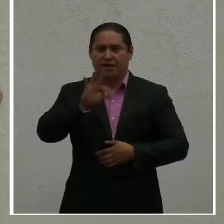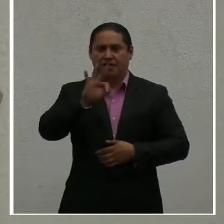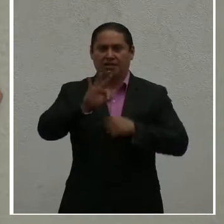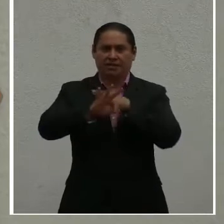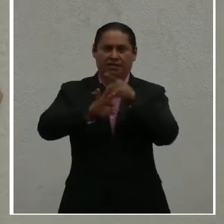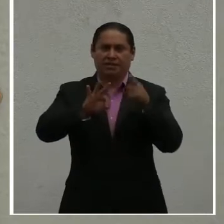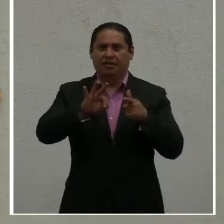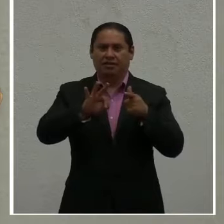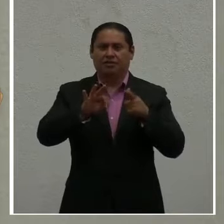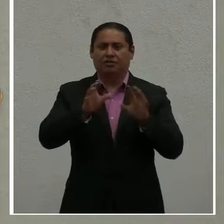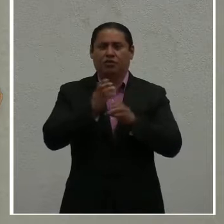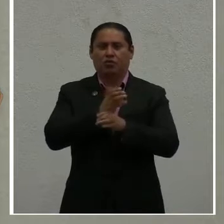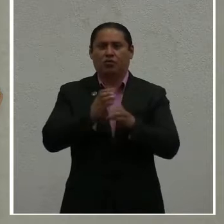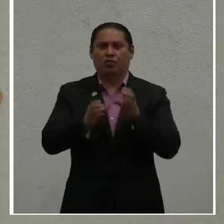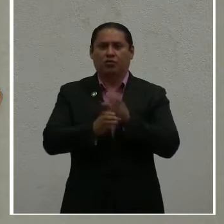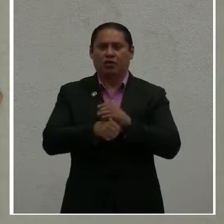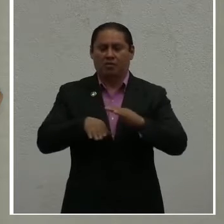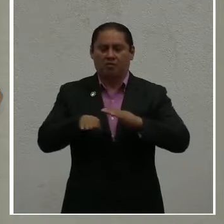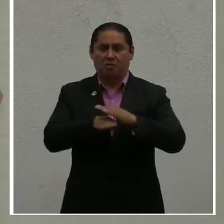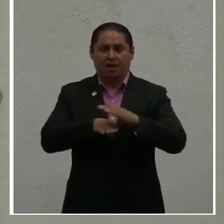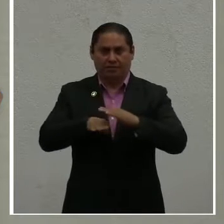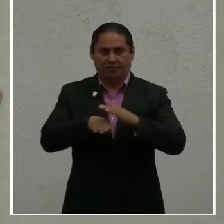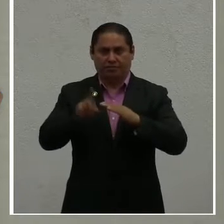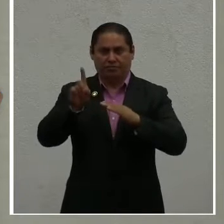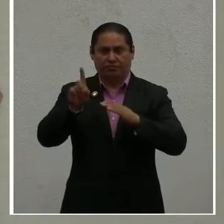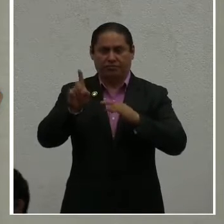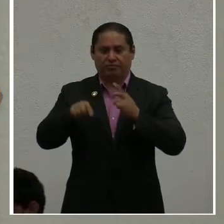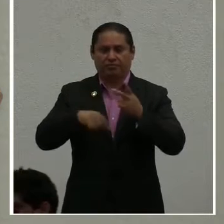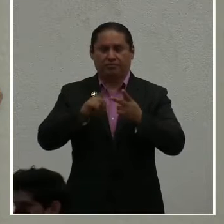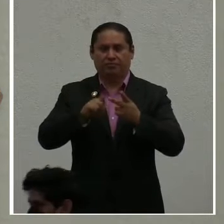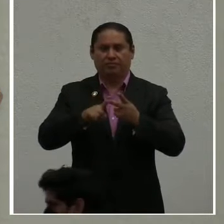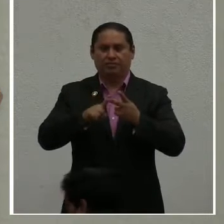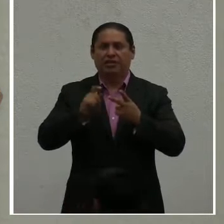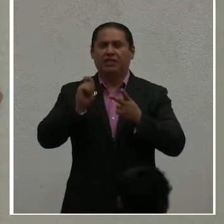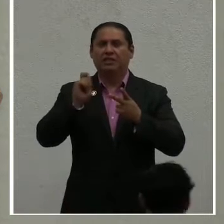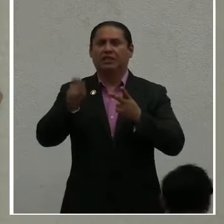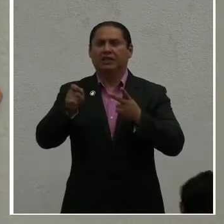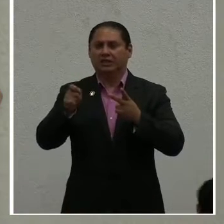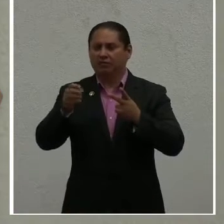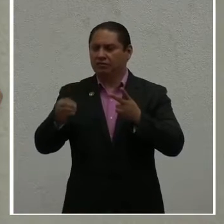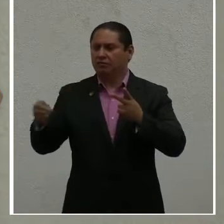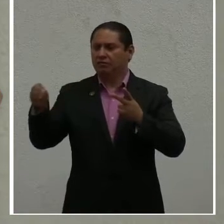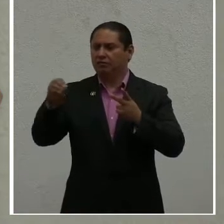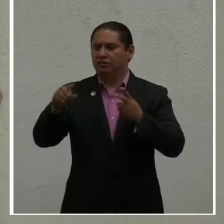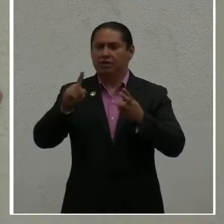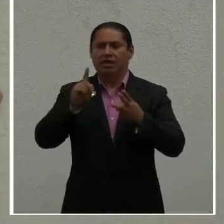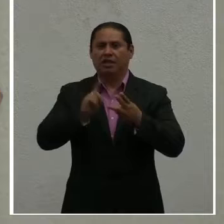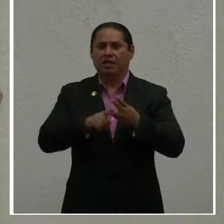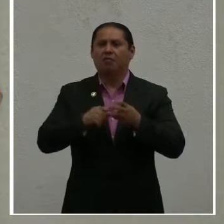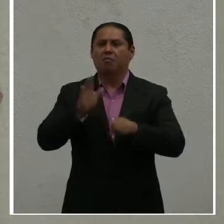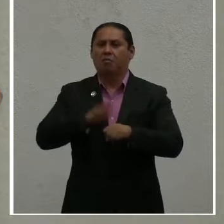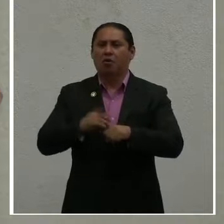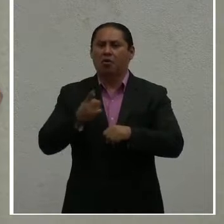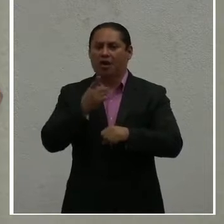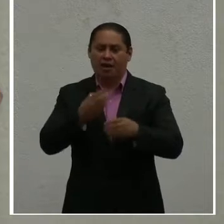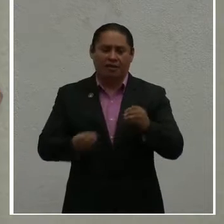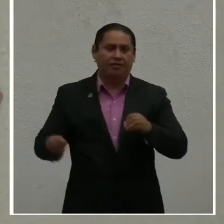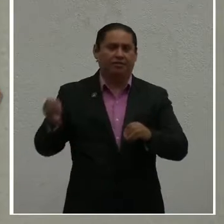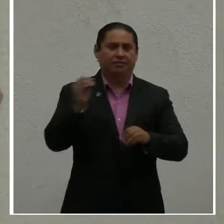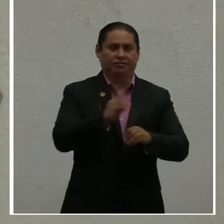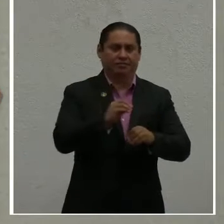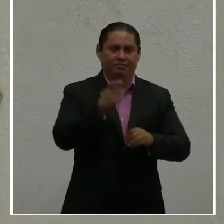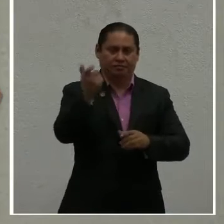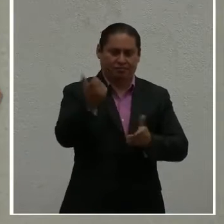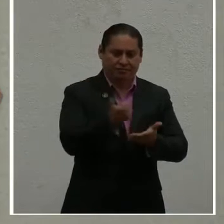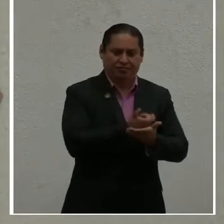características: la base, el sujeto y el objeto. Y me refiero a